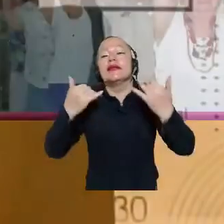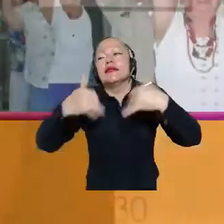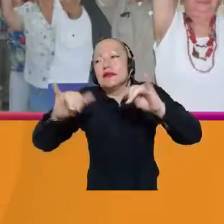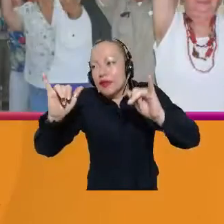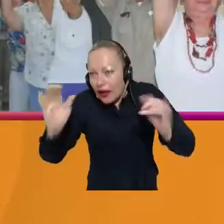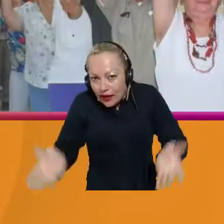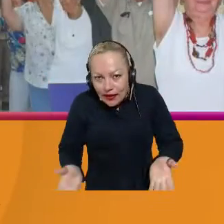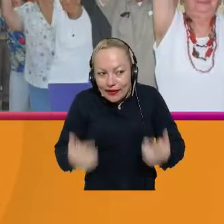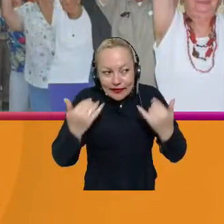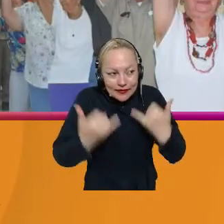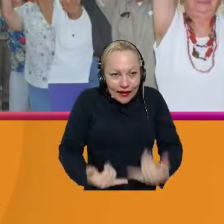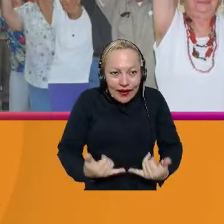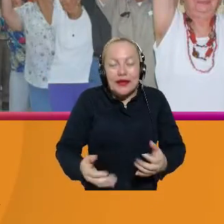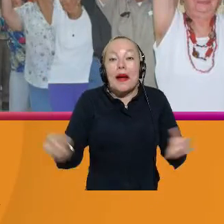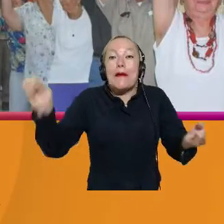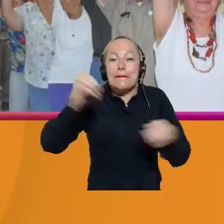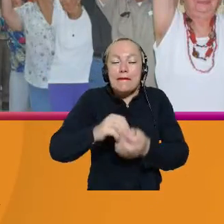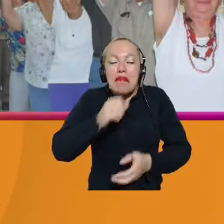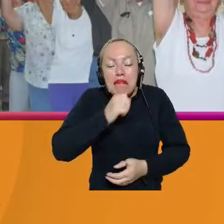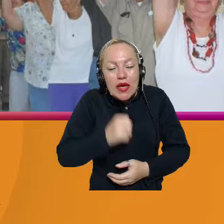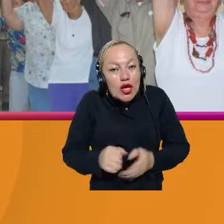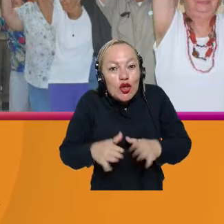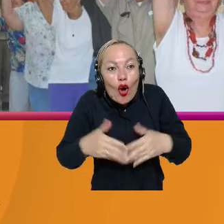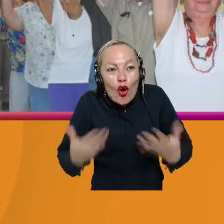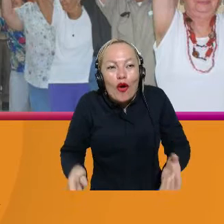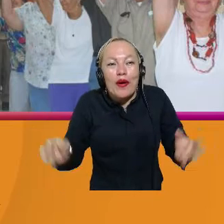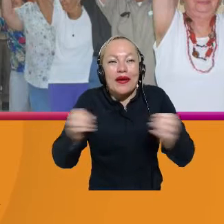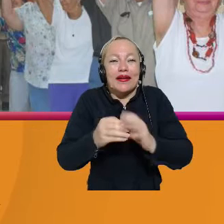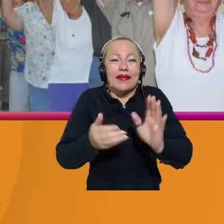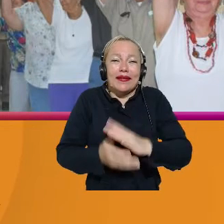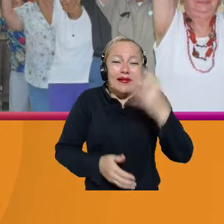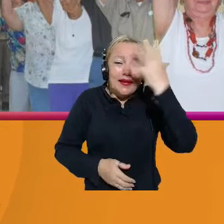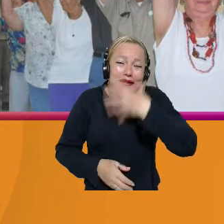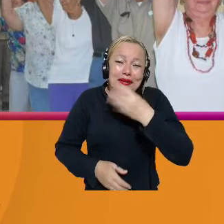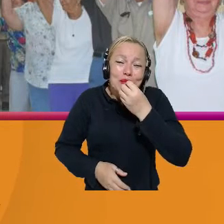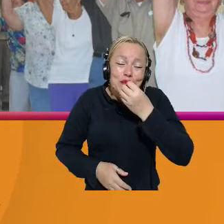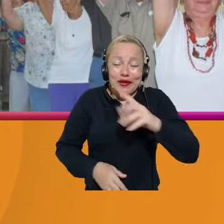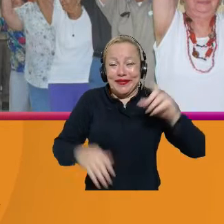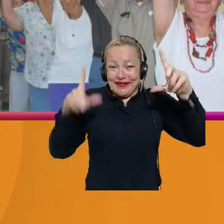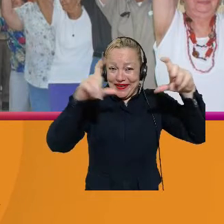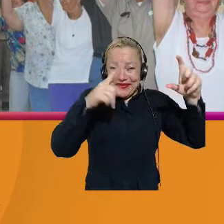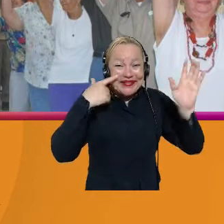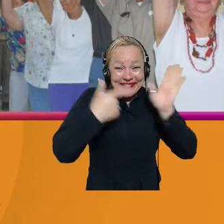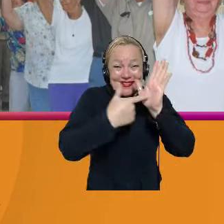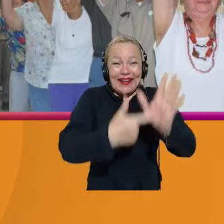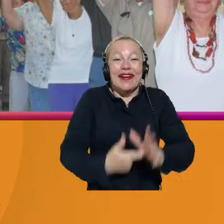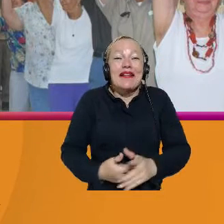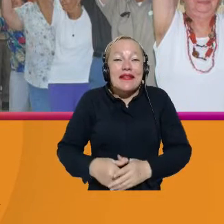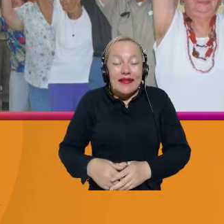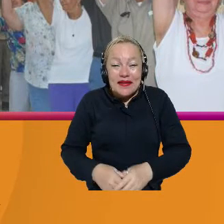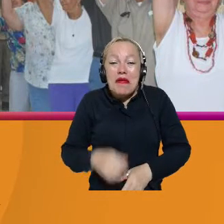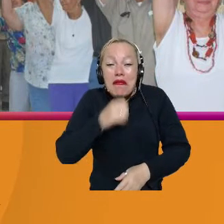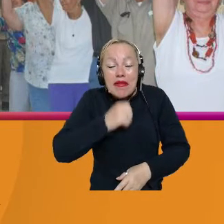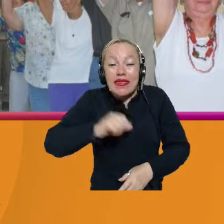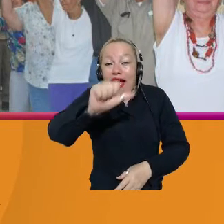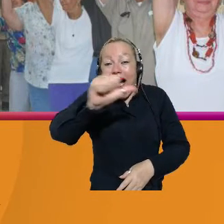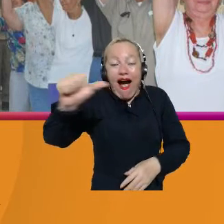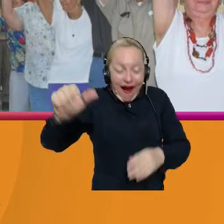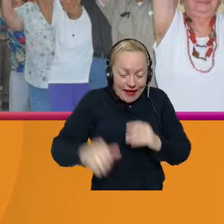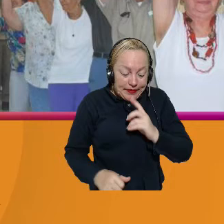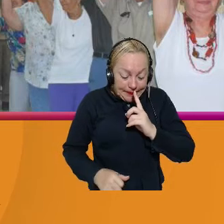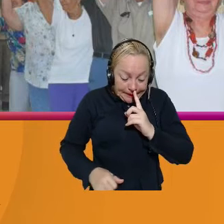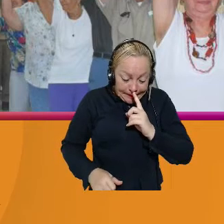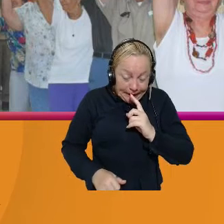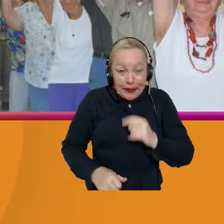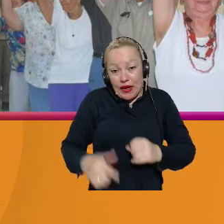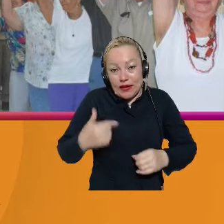de resabios, ¿cómo será cuando estemos viejitos? ¡A los qué bonitos! ¡Qué lindo las abuelitas! A mí me gusta, lastimosamente